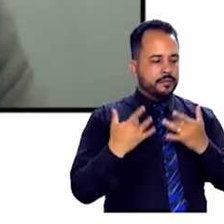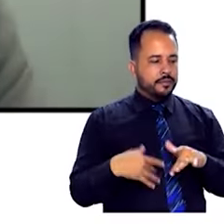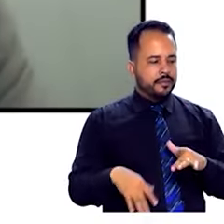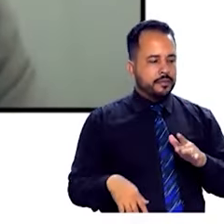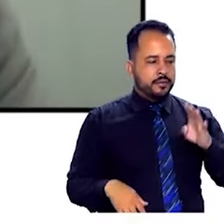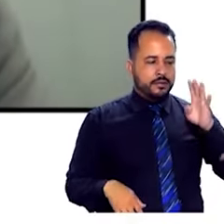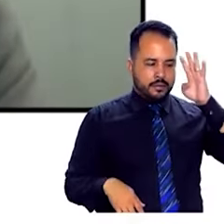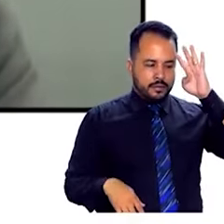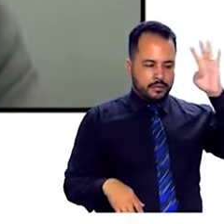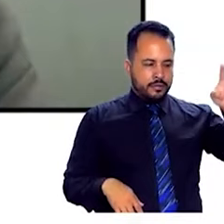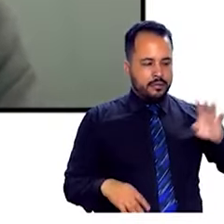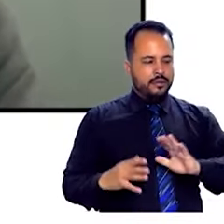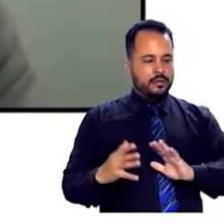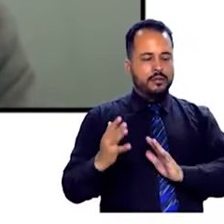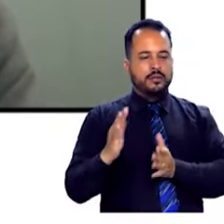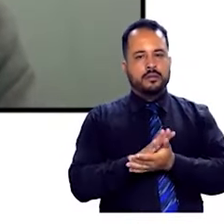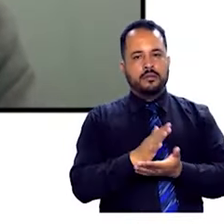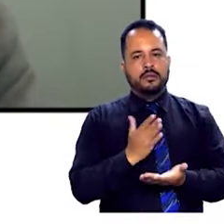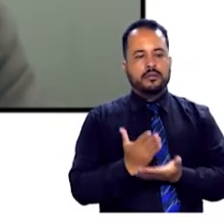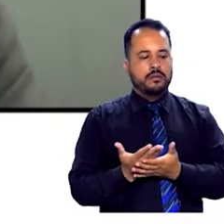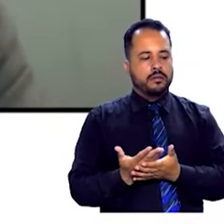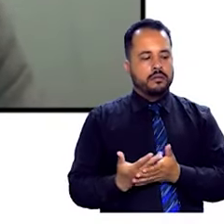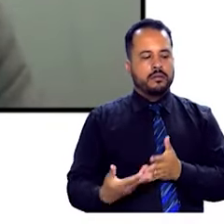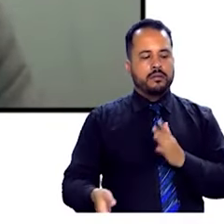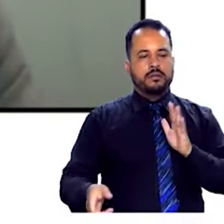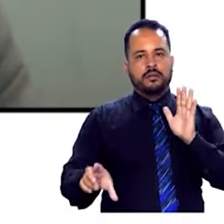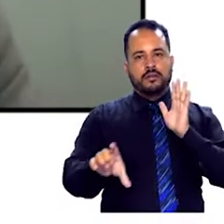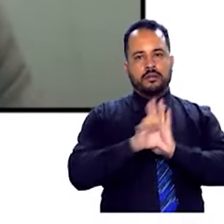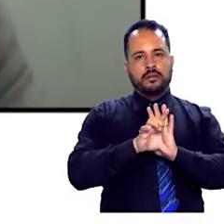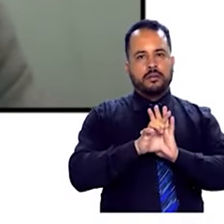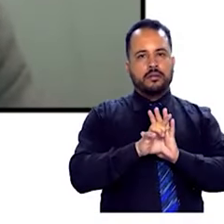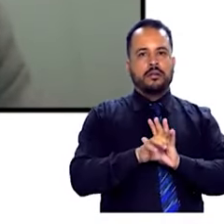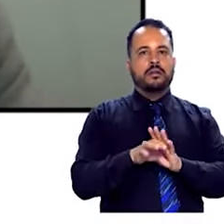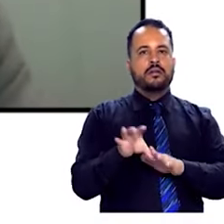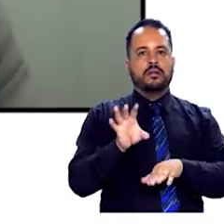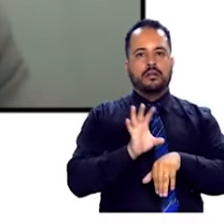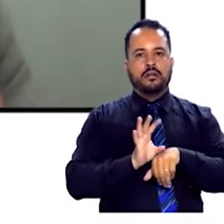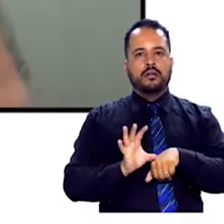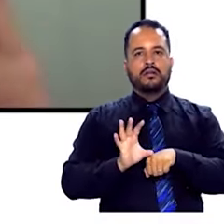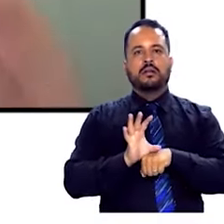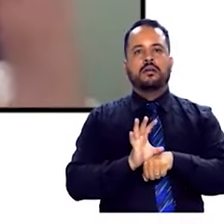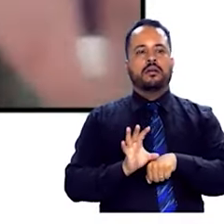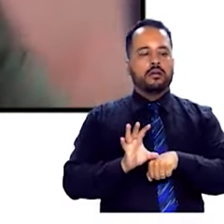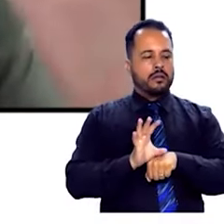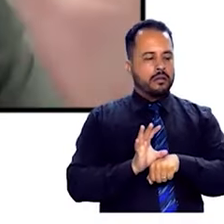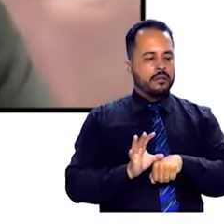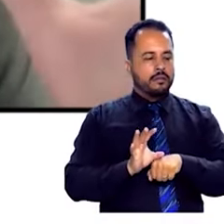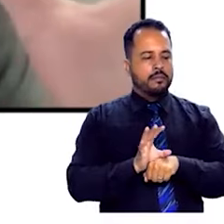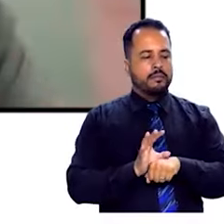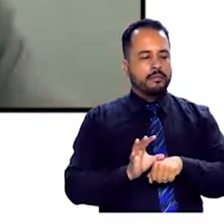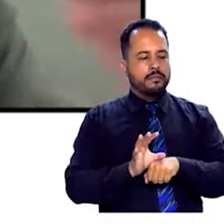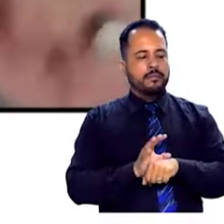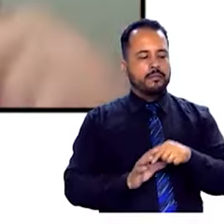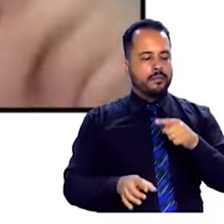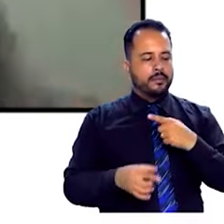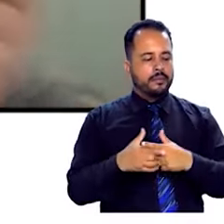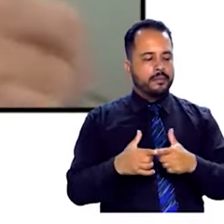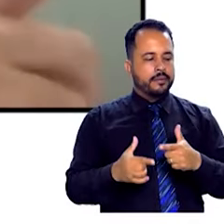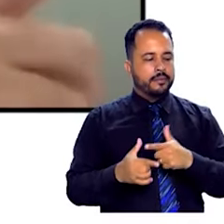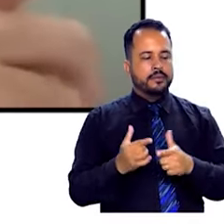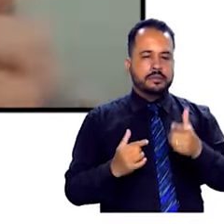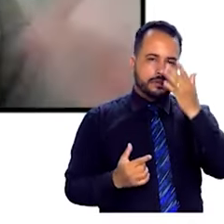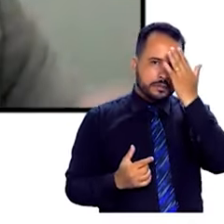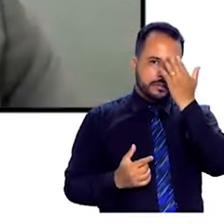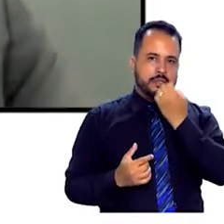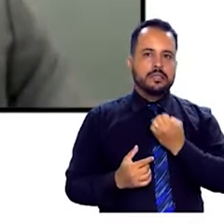institucional es un problema serioo desarroll inves paraem modo ha Pese